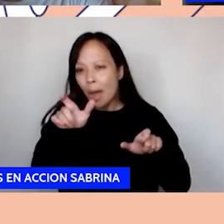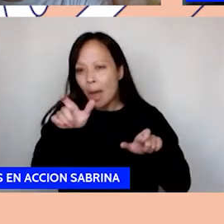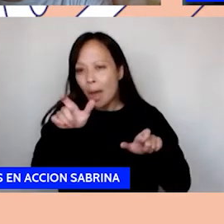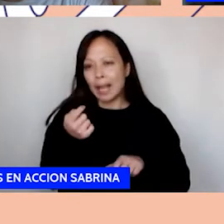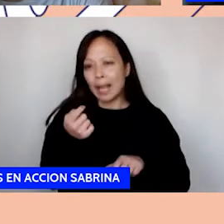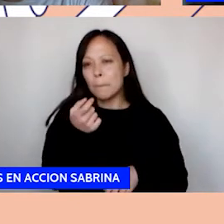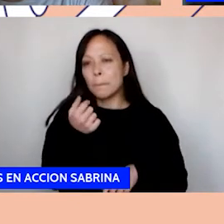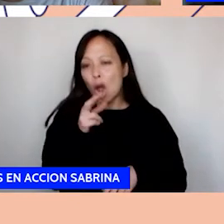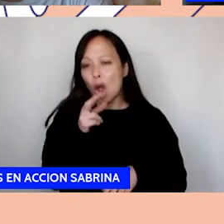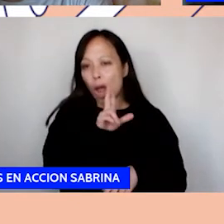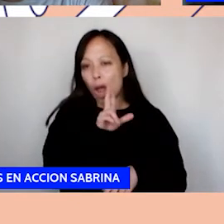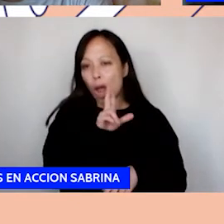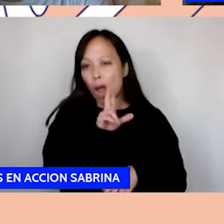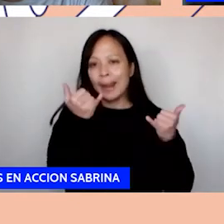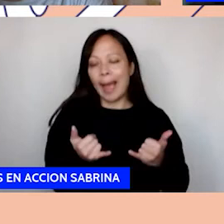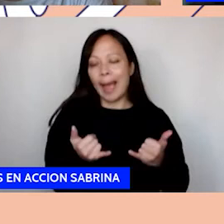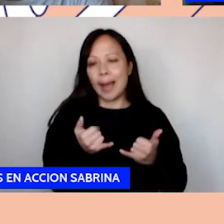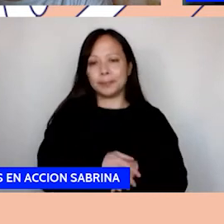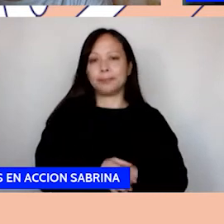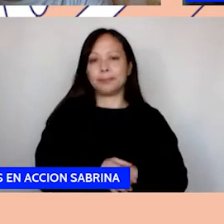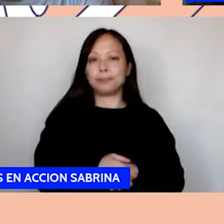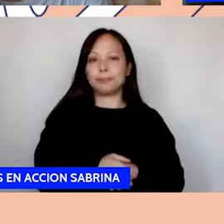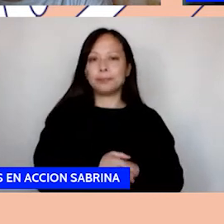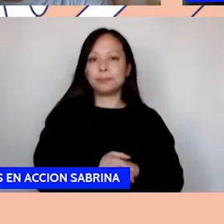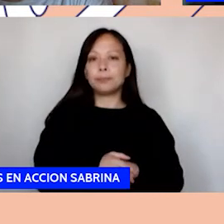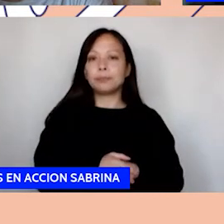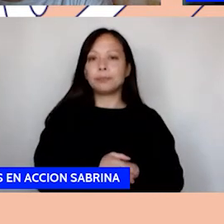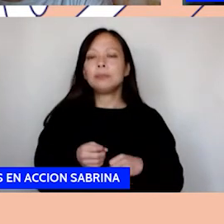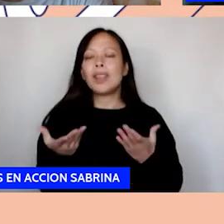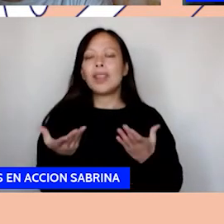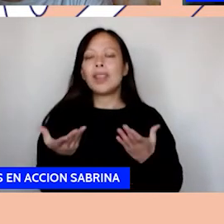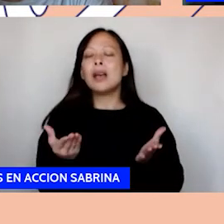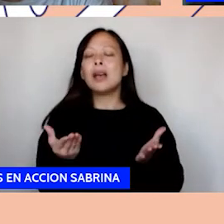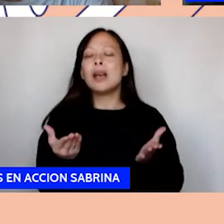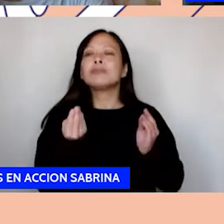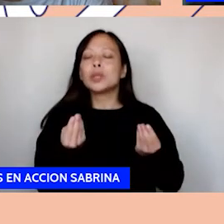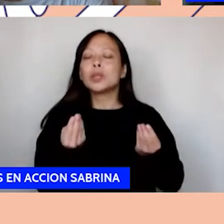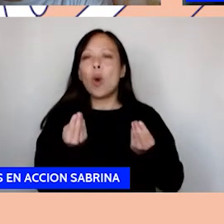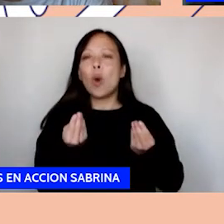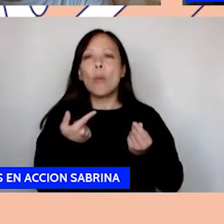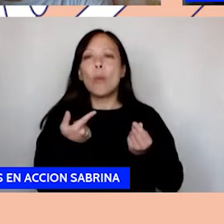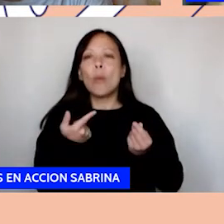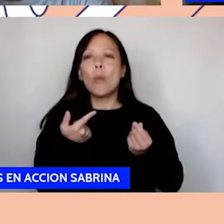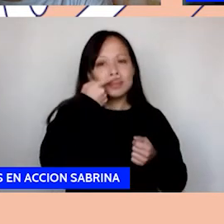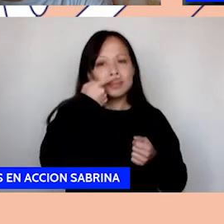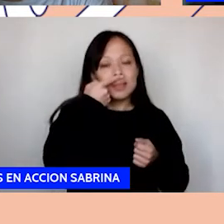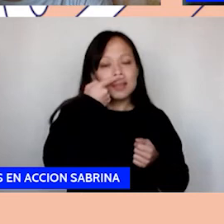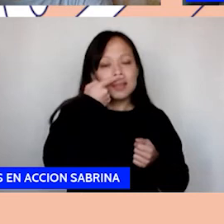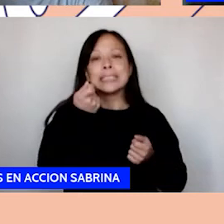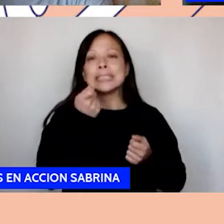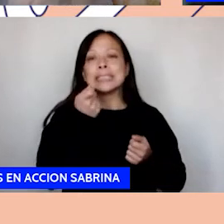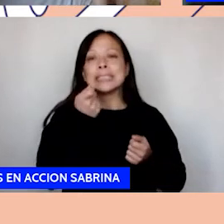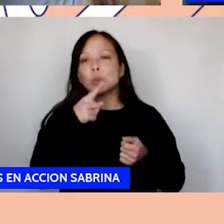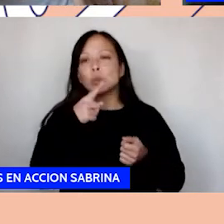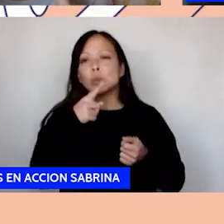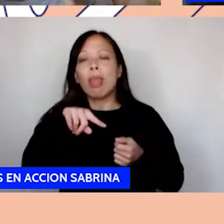nos comentó. Pero además nos empiezan a pasar cosas interesantes. Fíjate, yo no sé si a ustedes les ha pasado, pero yo sí tengo dos hijas, y me ha